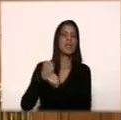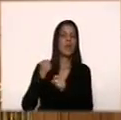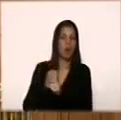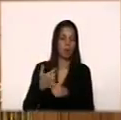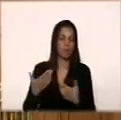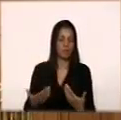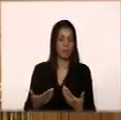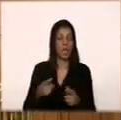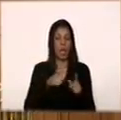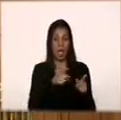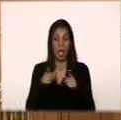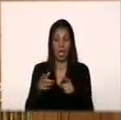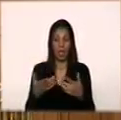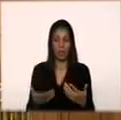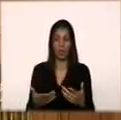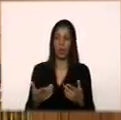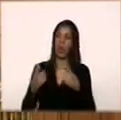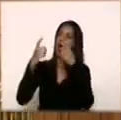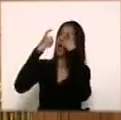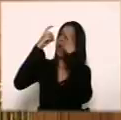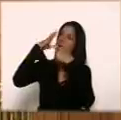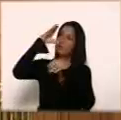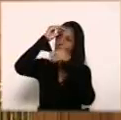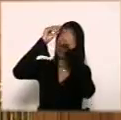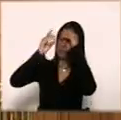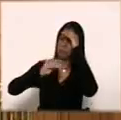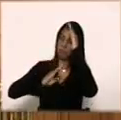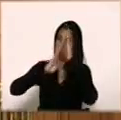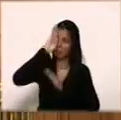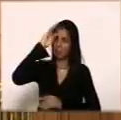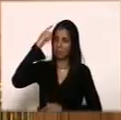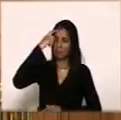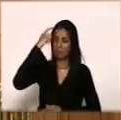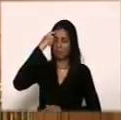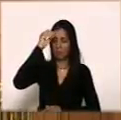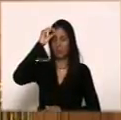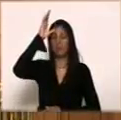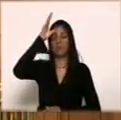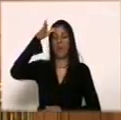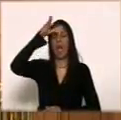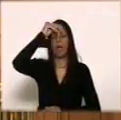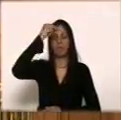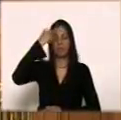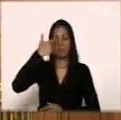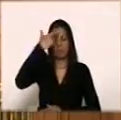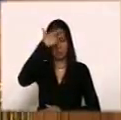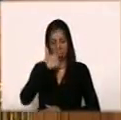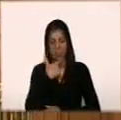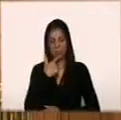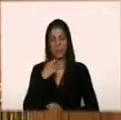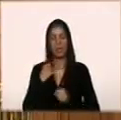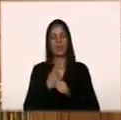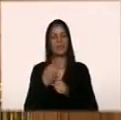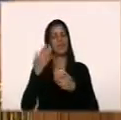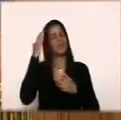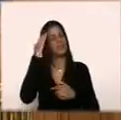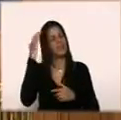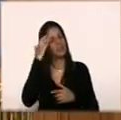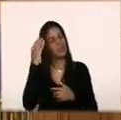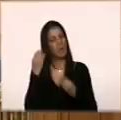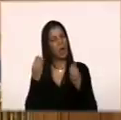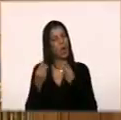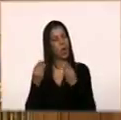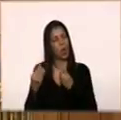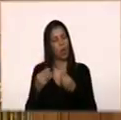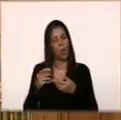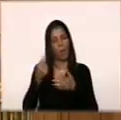por darle la posibilidad de formarse a los trabajadores y las trabajadoras, para que sepan también cómo es que se establecen las estructuras de